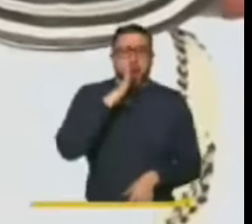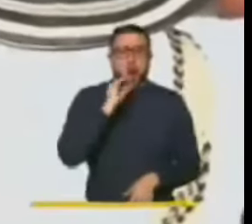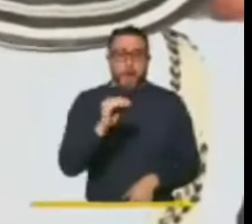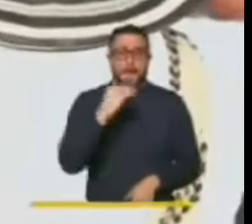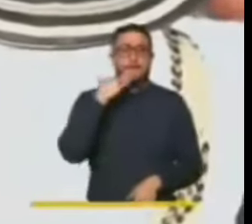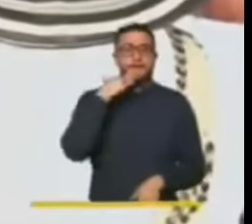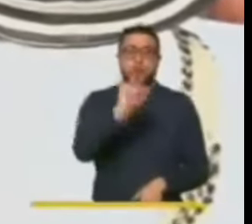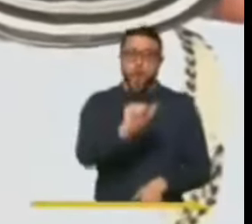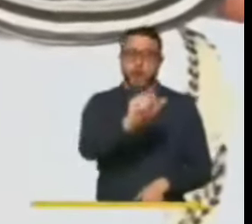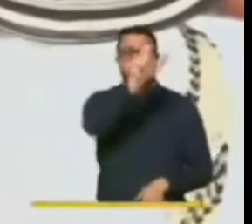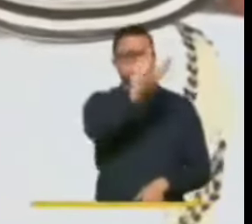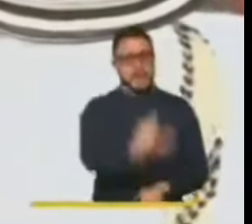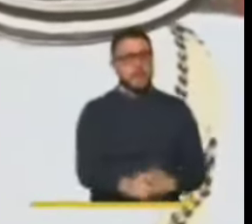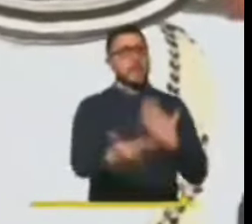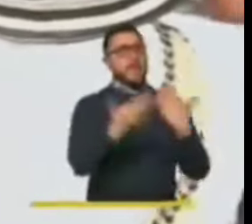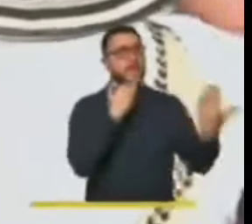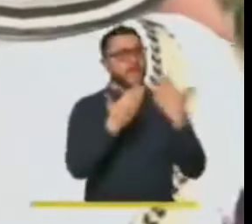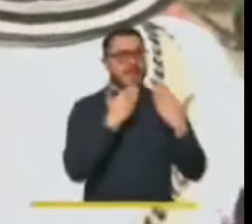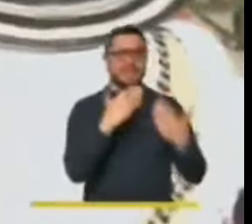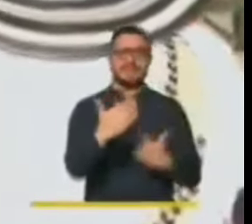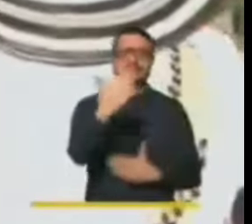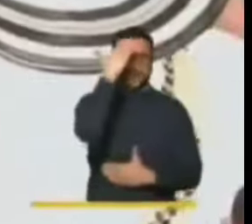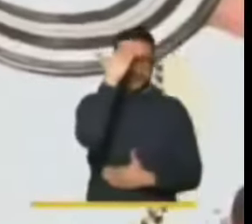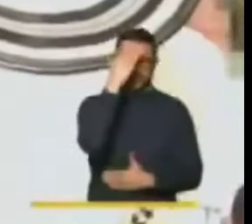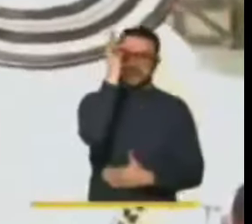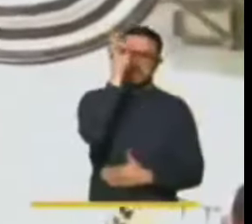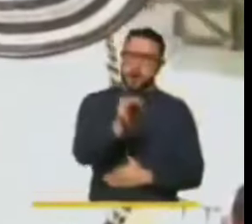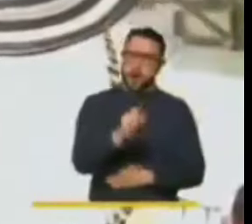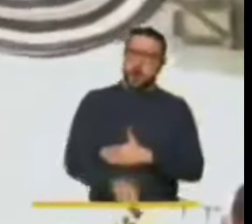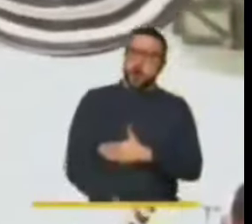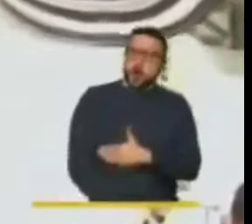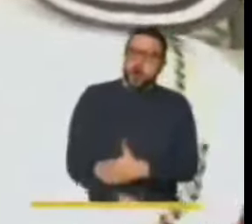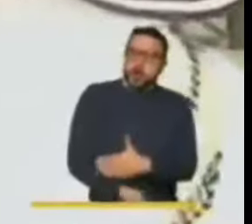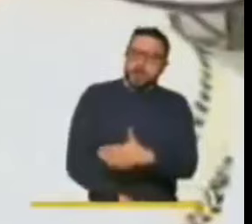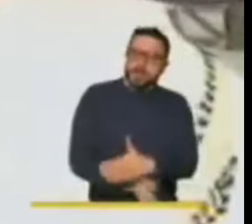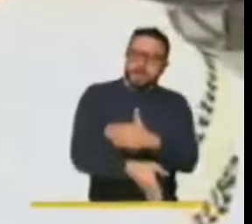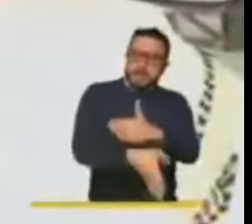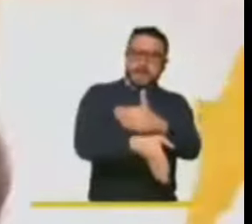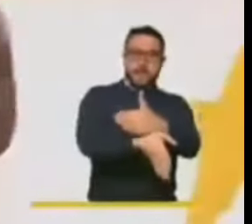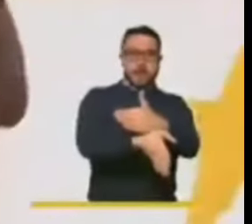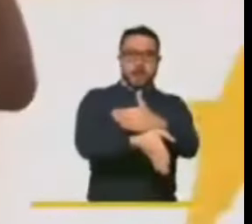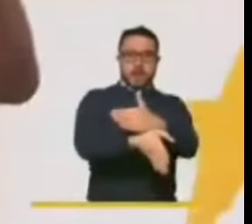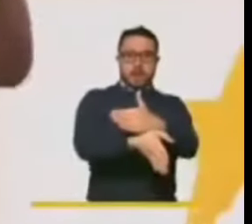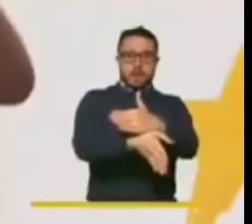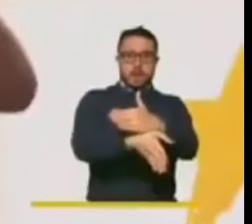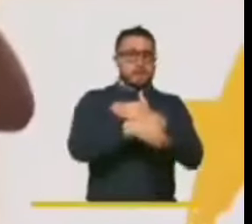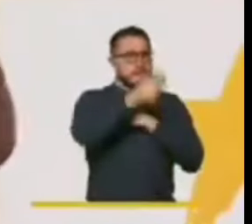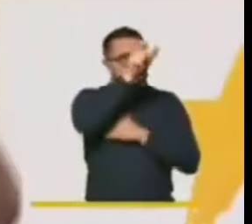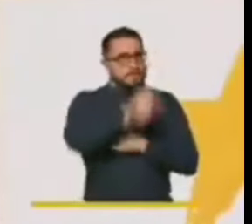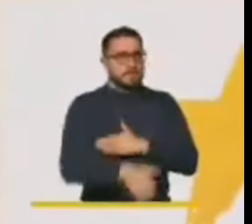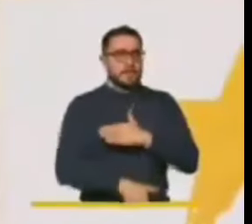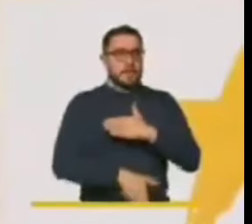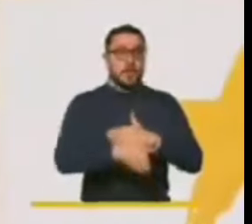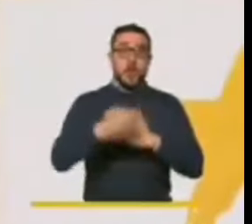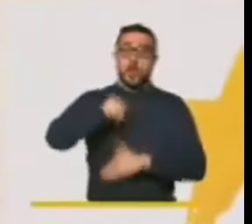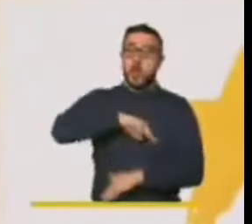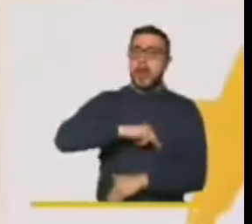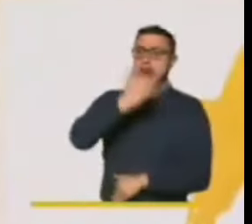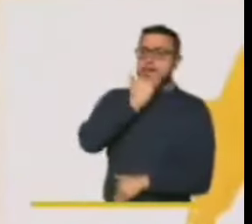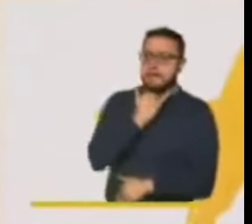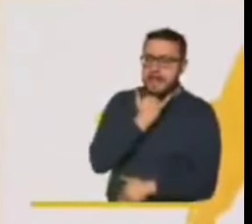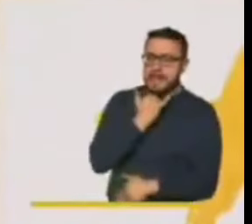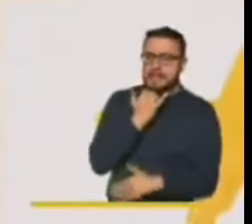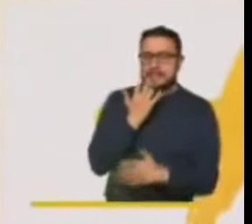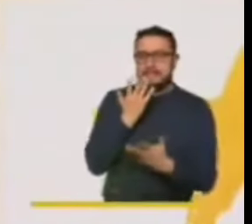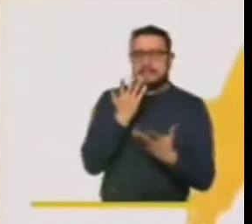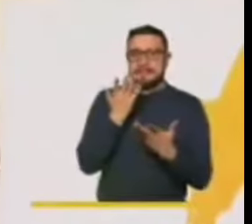con confianza va a continuar y profundizar sin los errores que hemos cometido